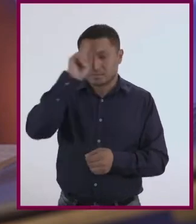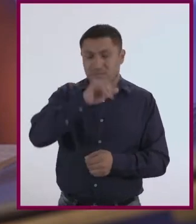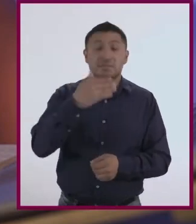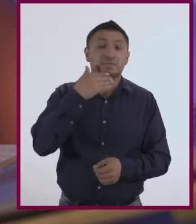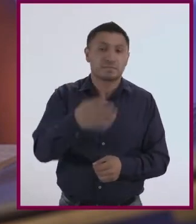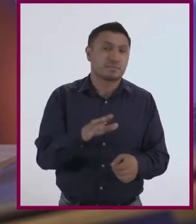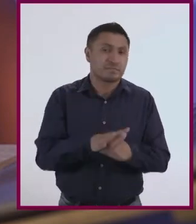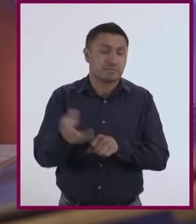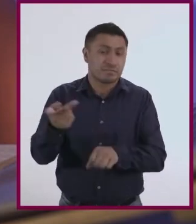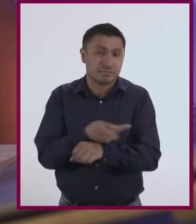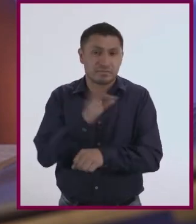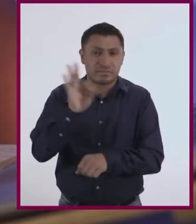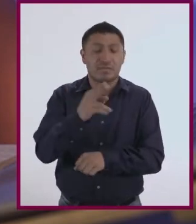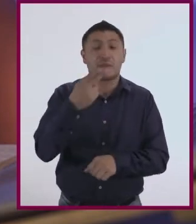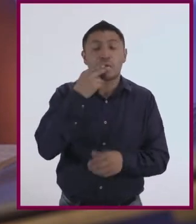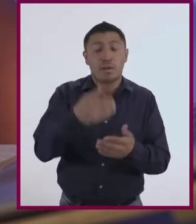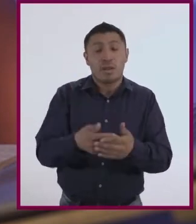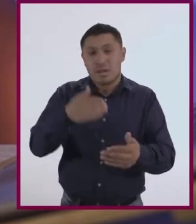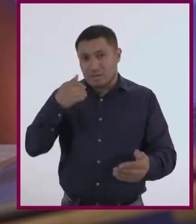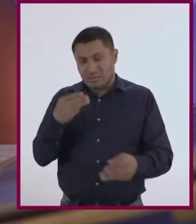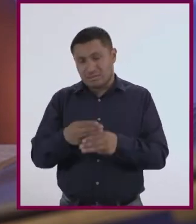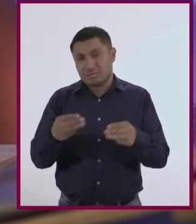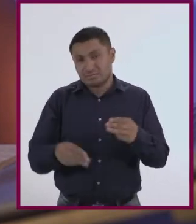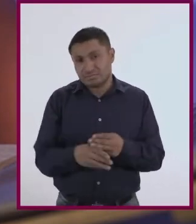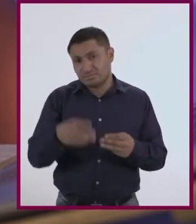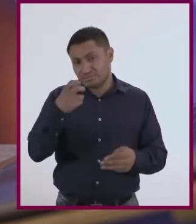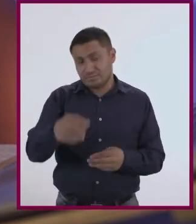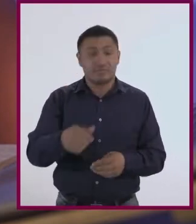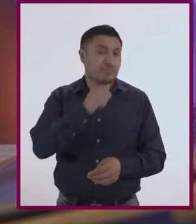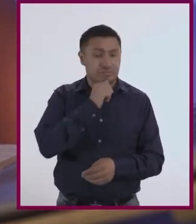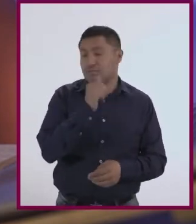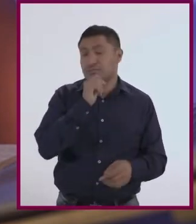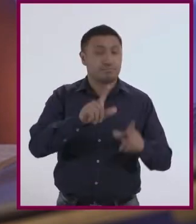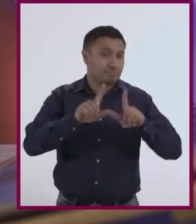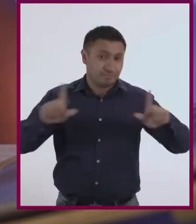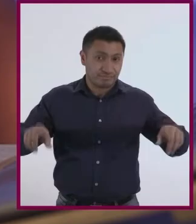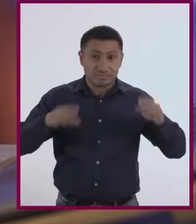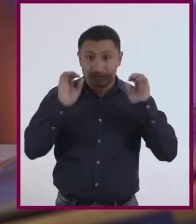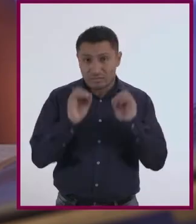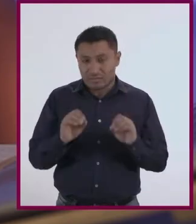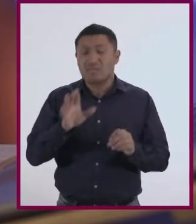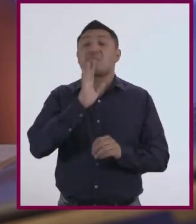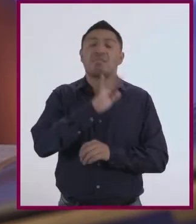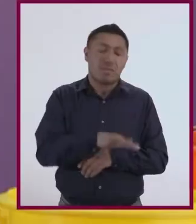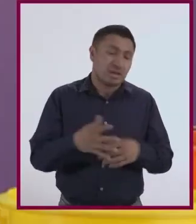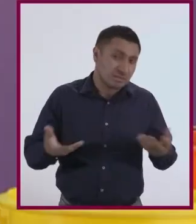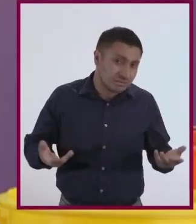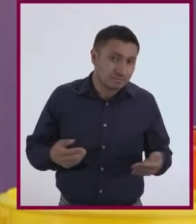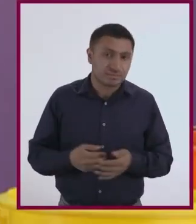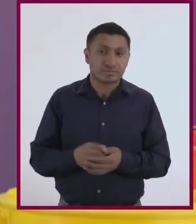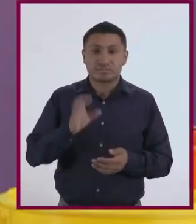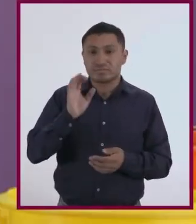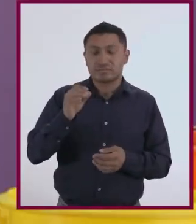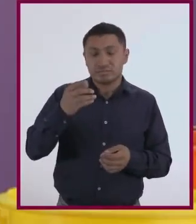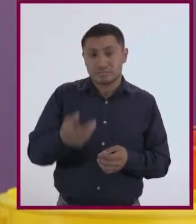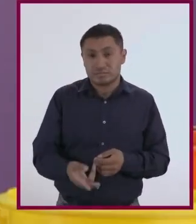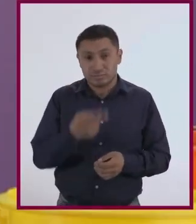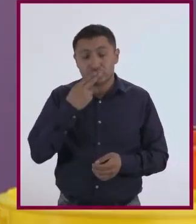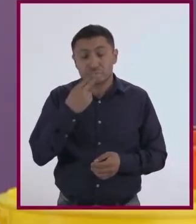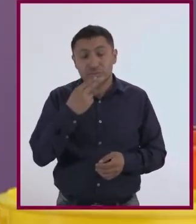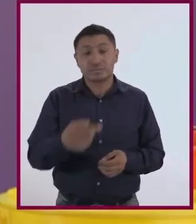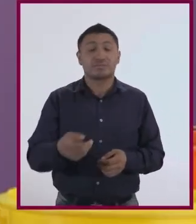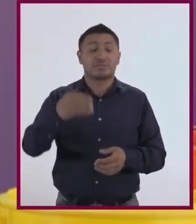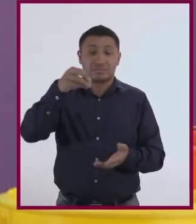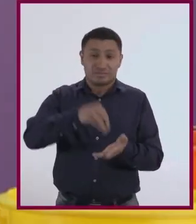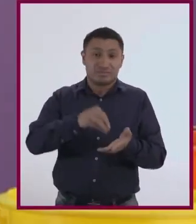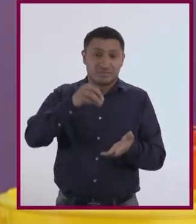Gerardo. ¿Qué pasa si se usa antes el material de la composta cuando aún no está listo o se hace un mal compostaje? Cuando se aplica al suelo un material